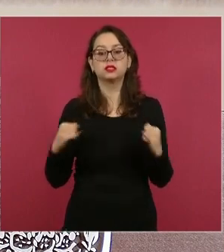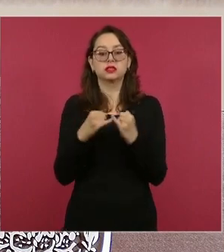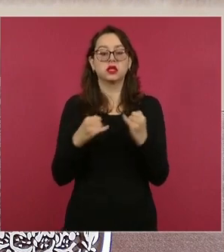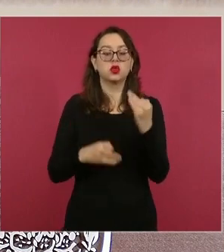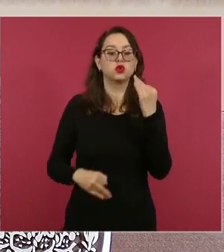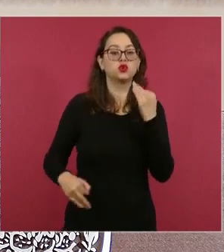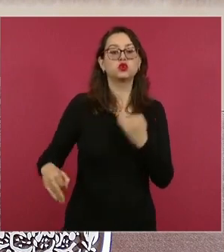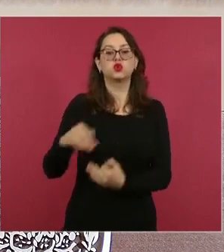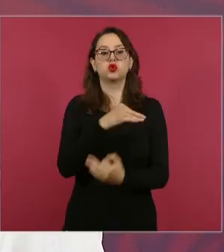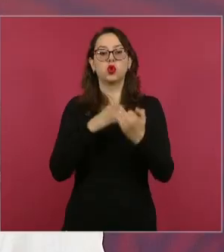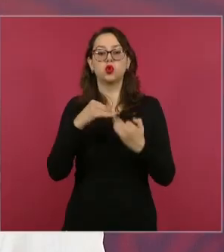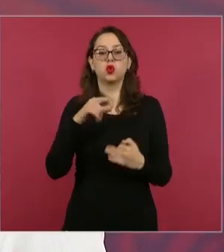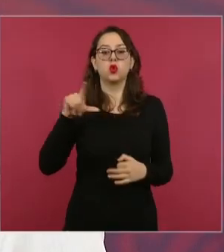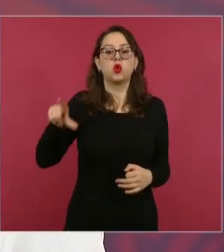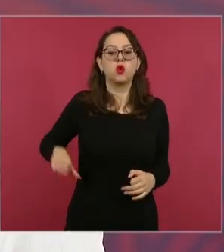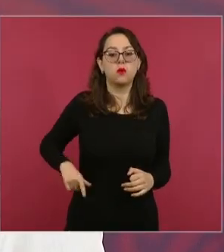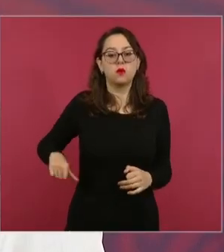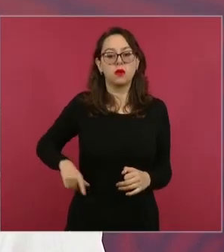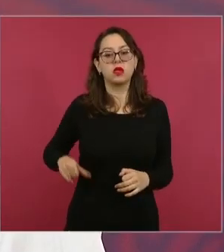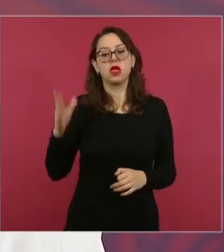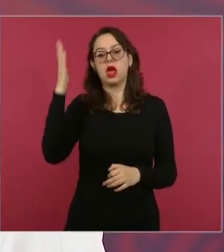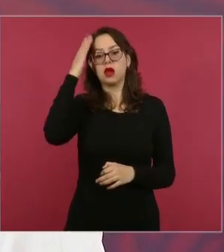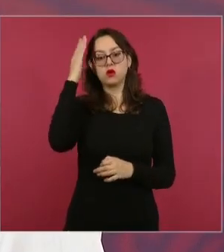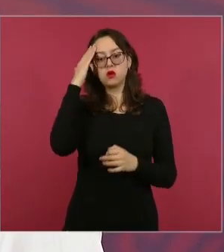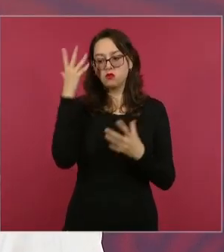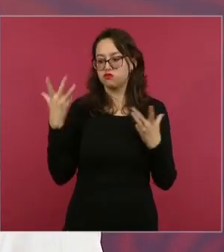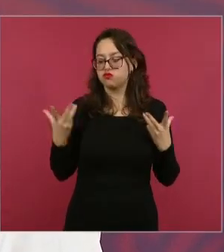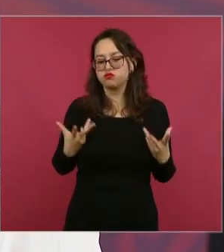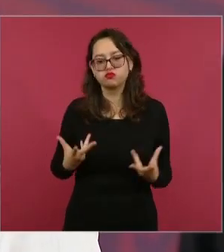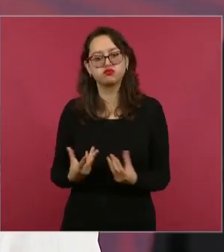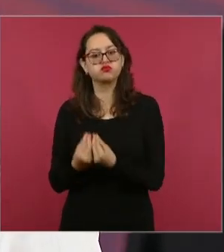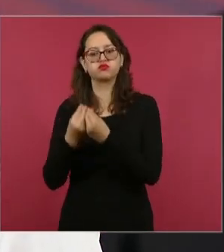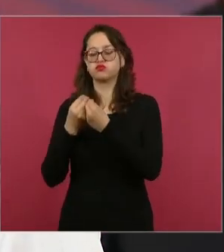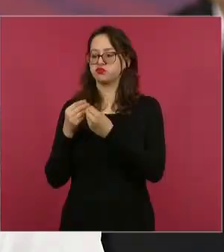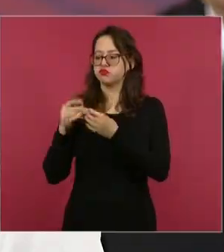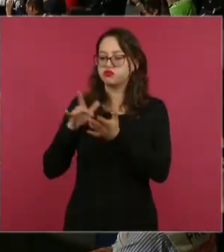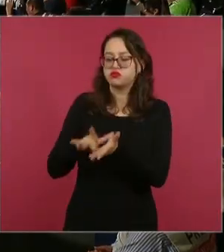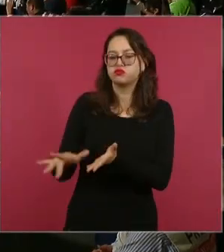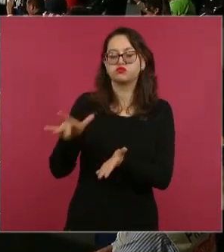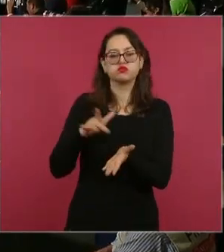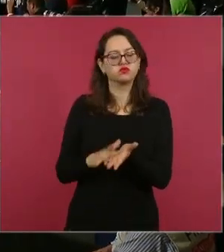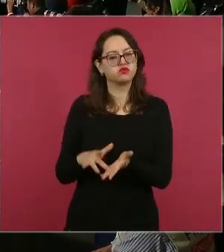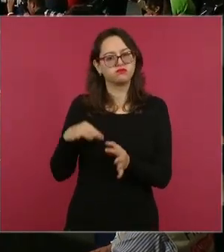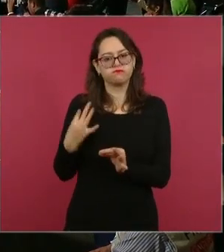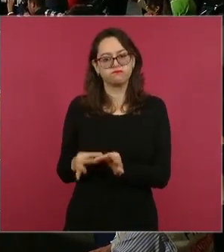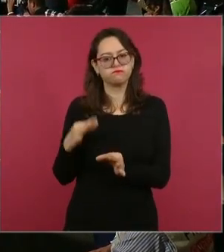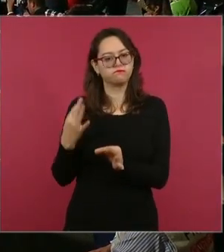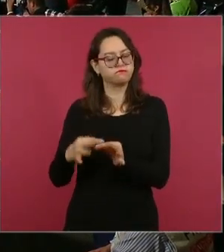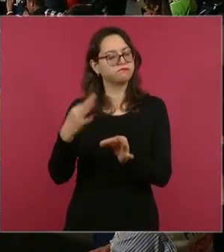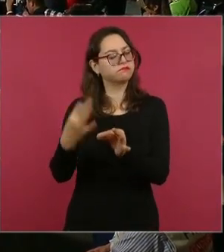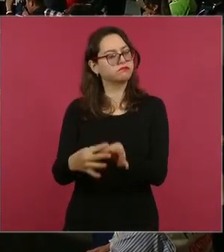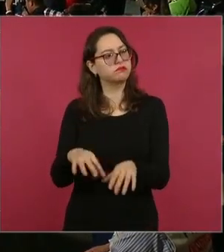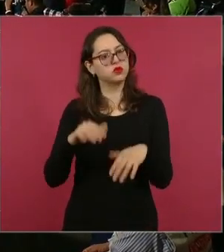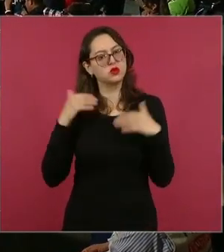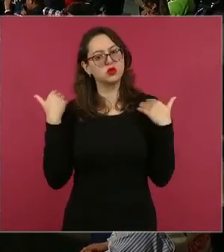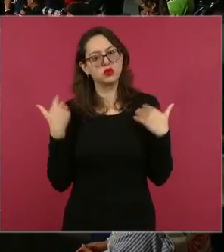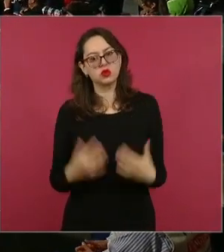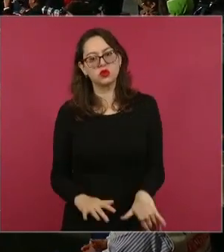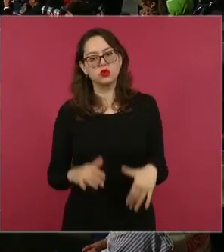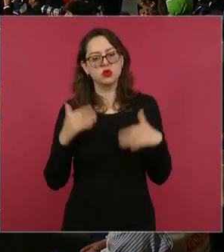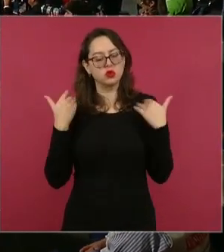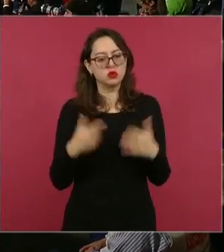han estado con nosotros desde el inicio desde el primer momento realizando un trabajo extraordinario de